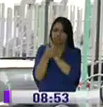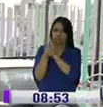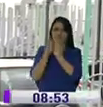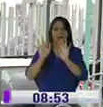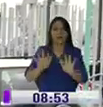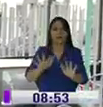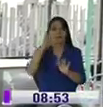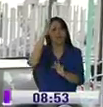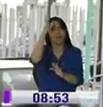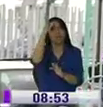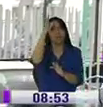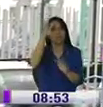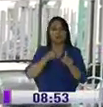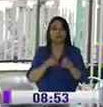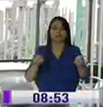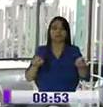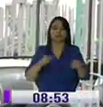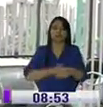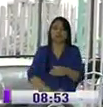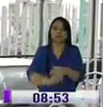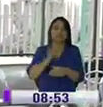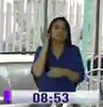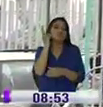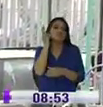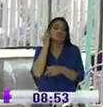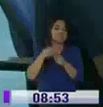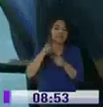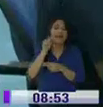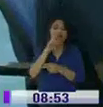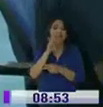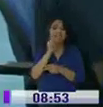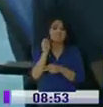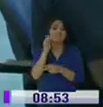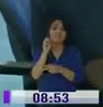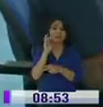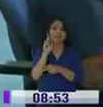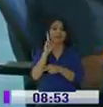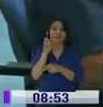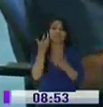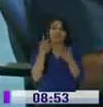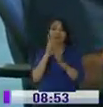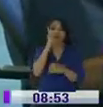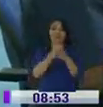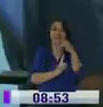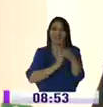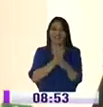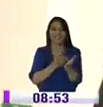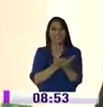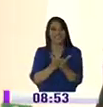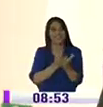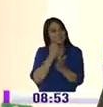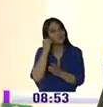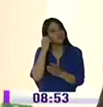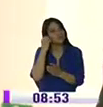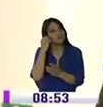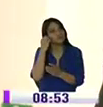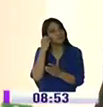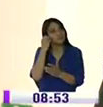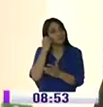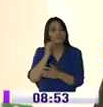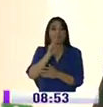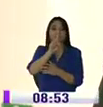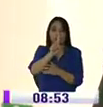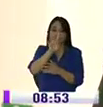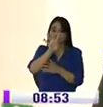Hospital Gineco-Obstétrico Luz Elena Arizmendi, que cumplió su primer año de servicio. 148